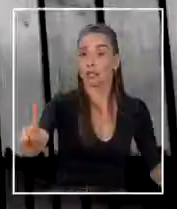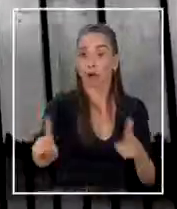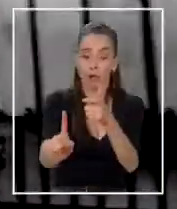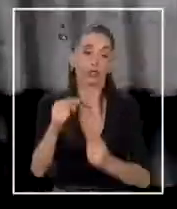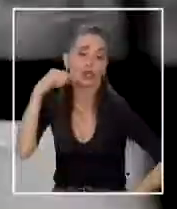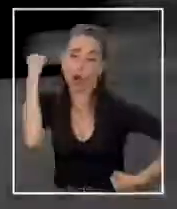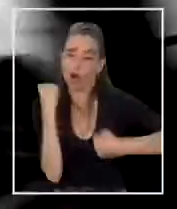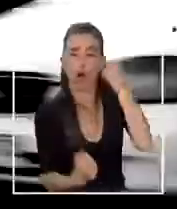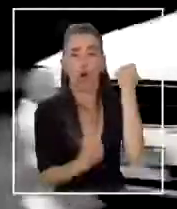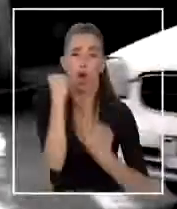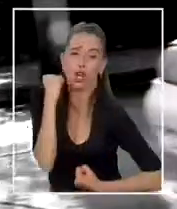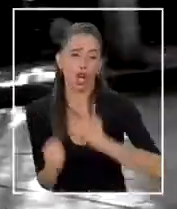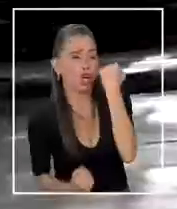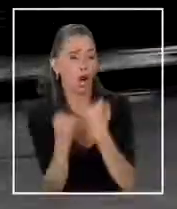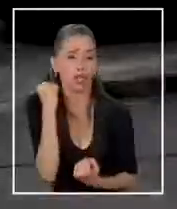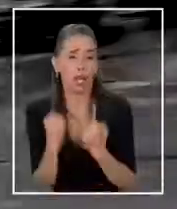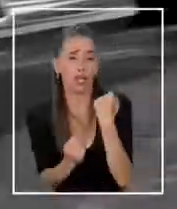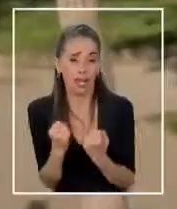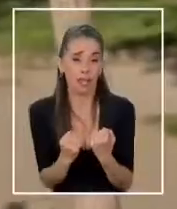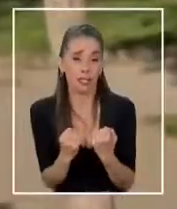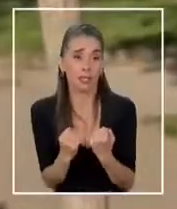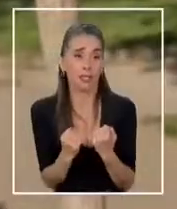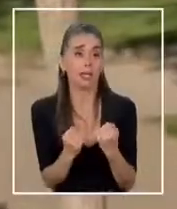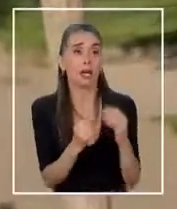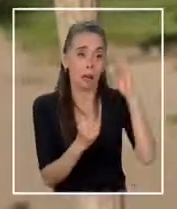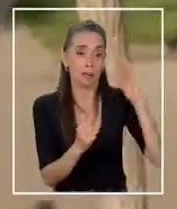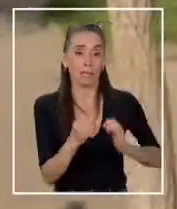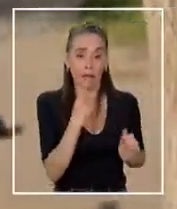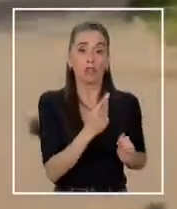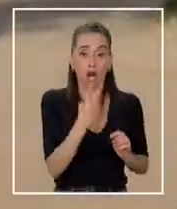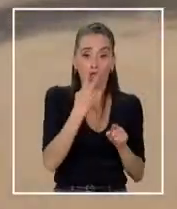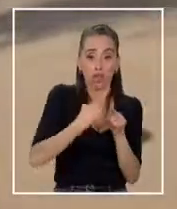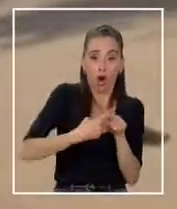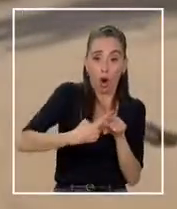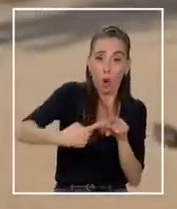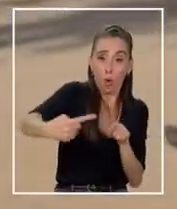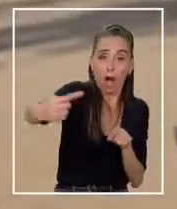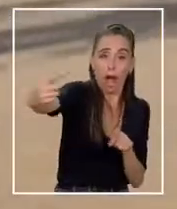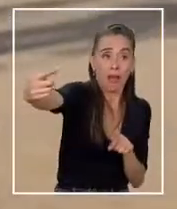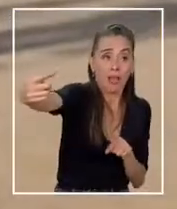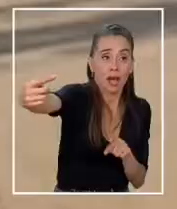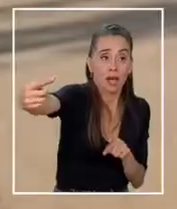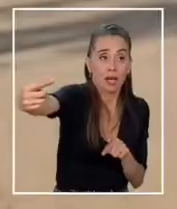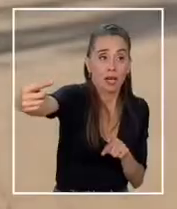Y yo salí corriendo, corriendo desde allá. Dos cuadras más o menos de allá.